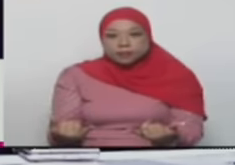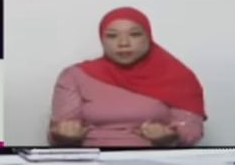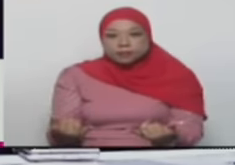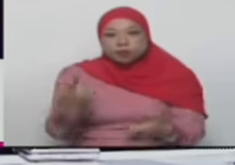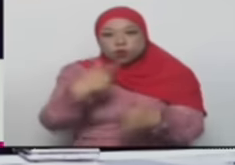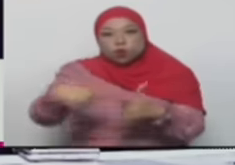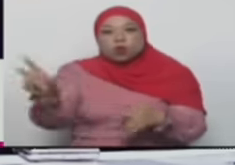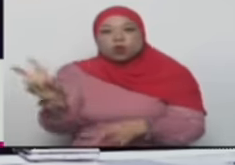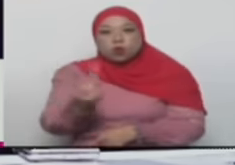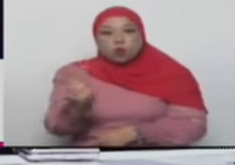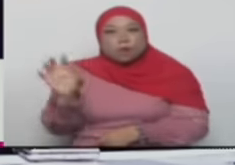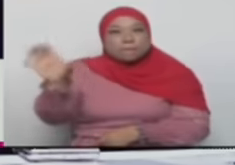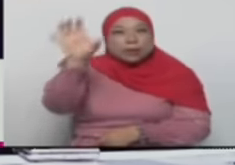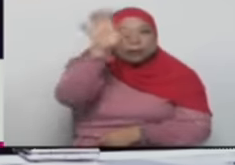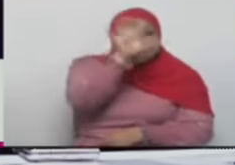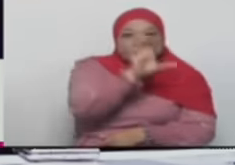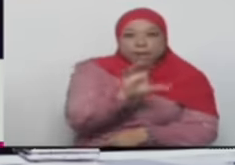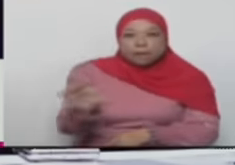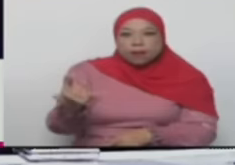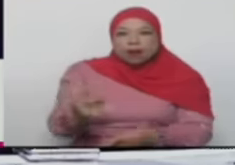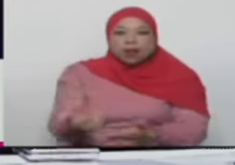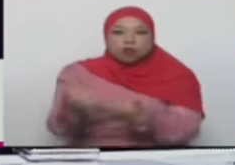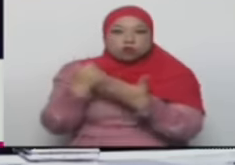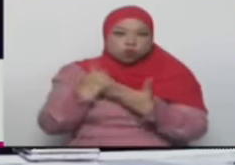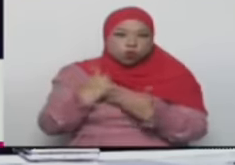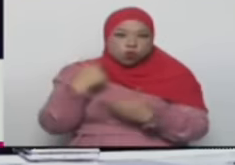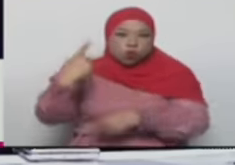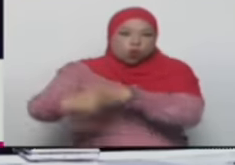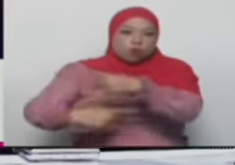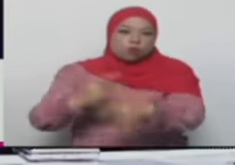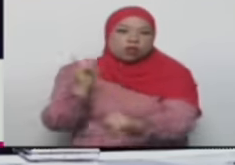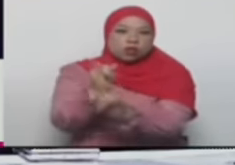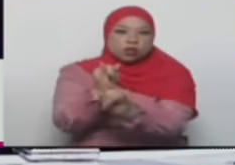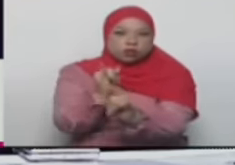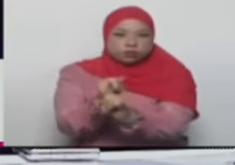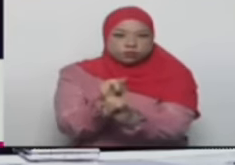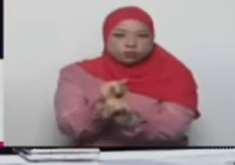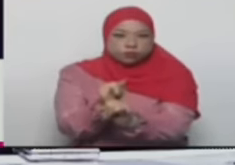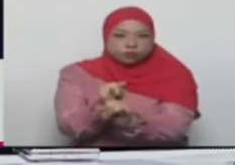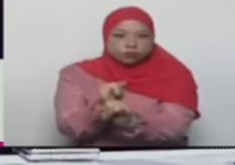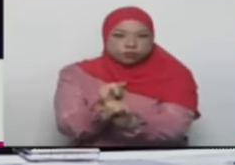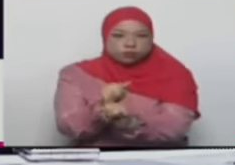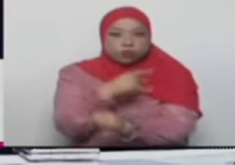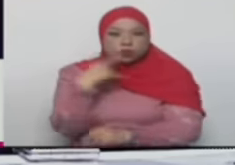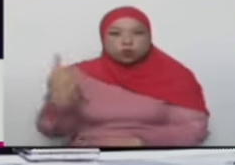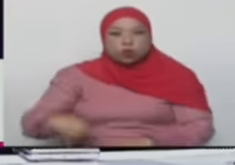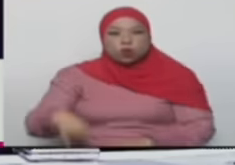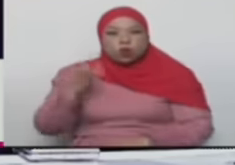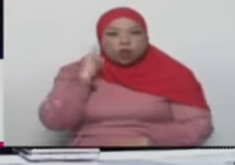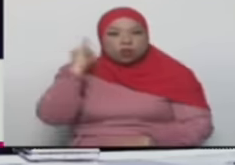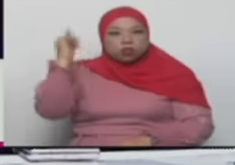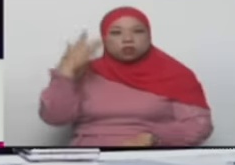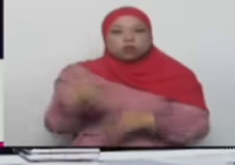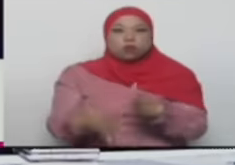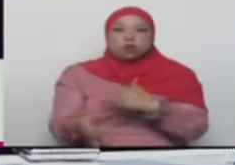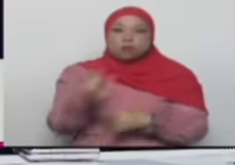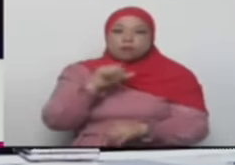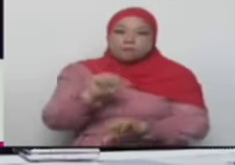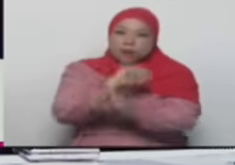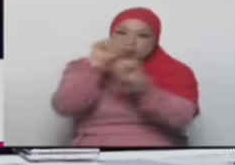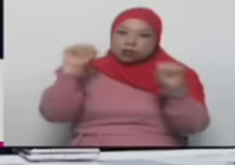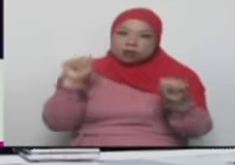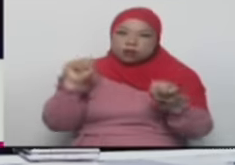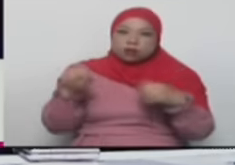otros países, potencias, producirán Internet. Algún día, más temprano que